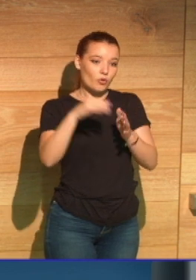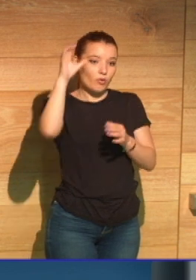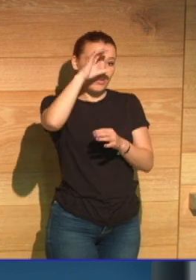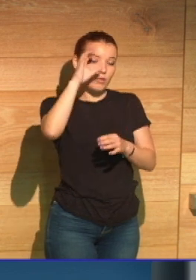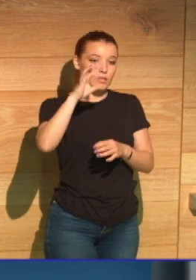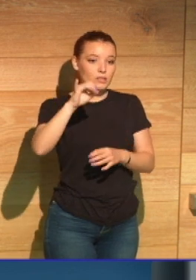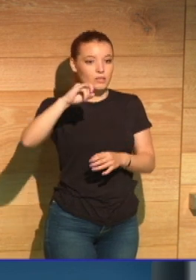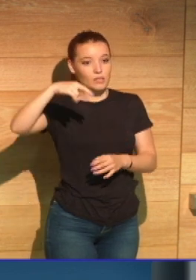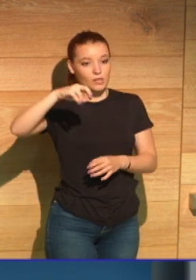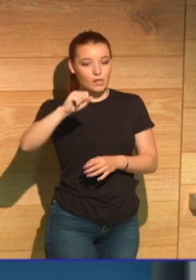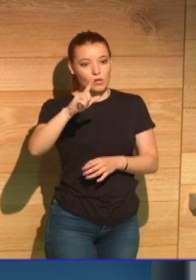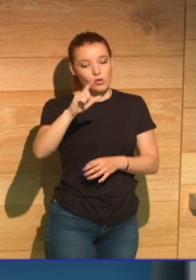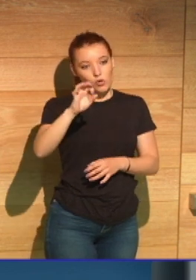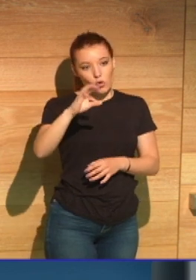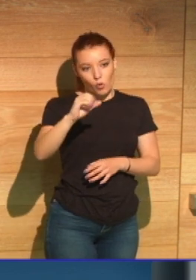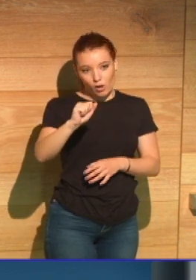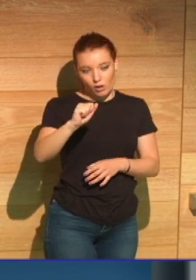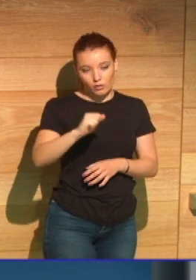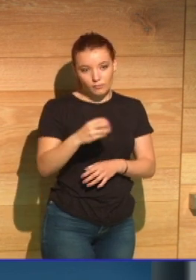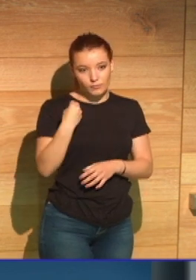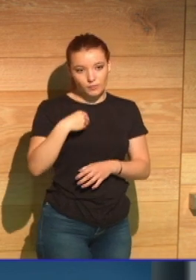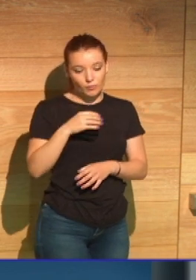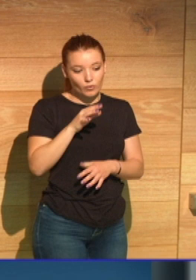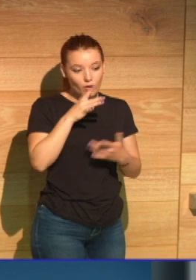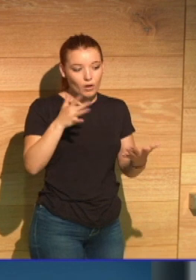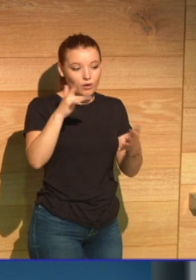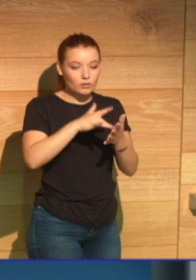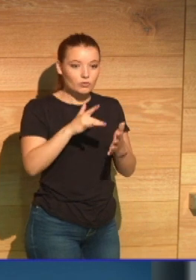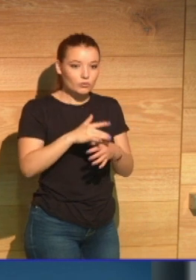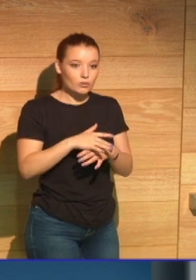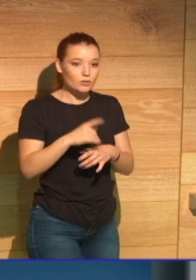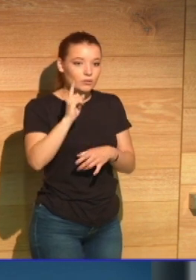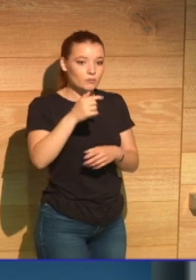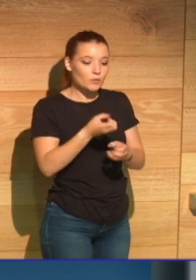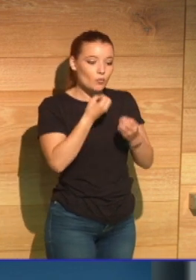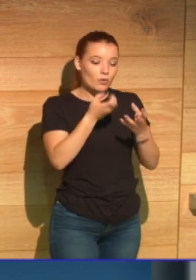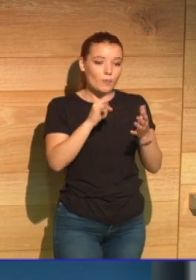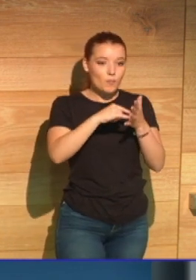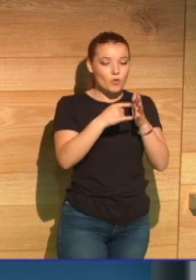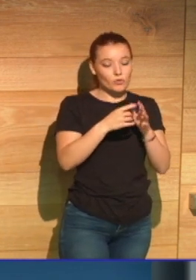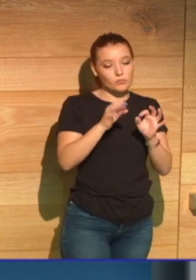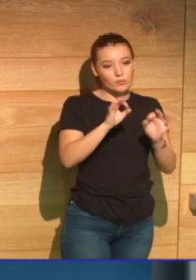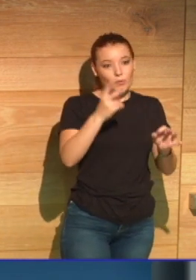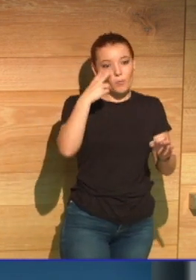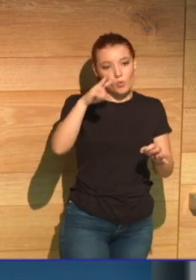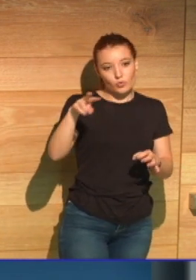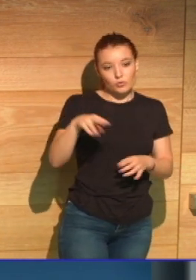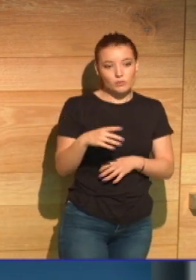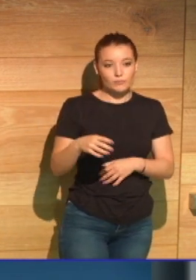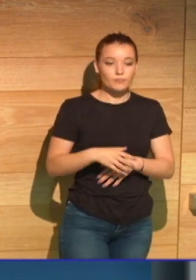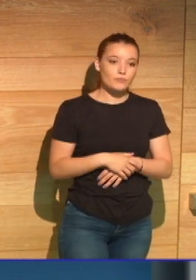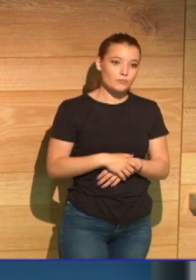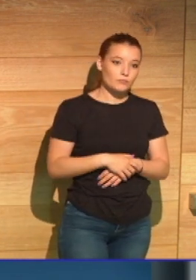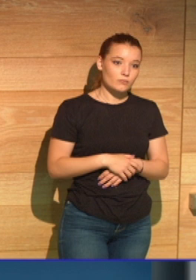que nos pasó en este tiempo, y contarles también de este proyecto de museo. ¿Cómo podemos ser